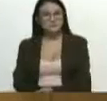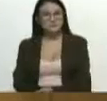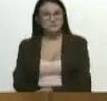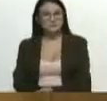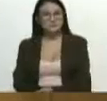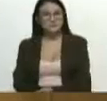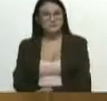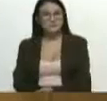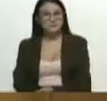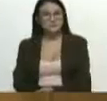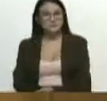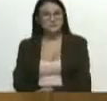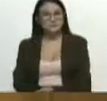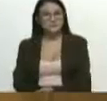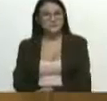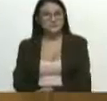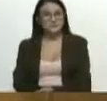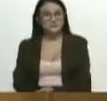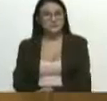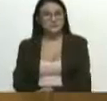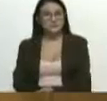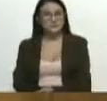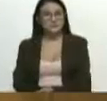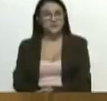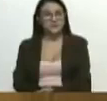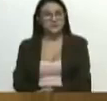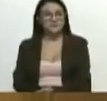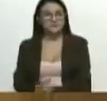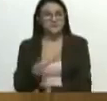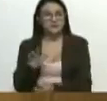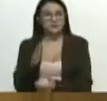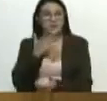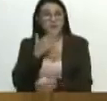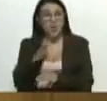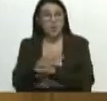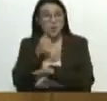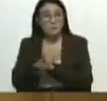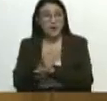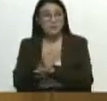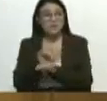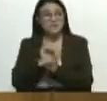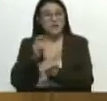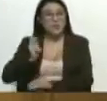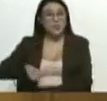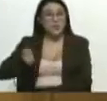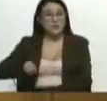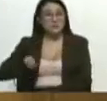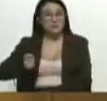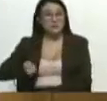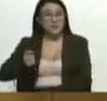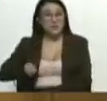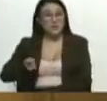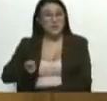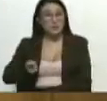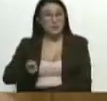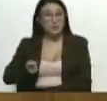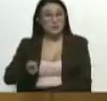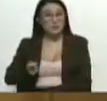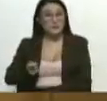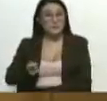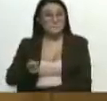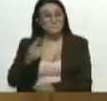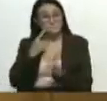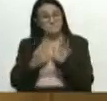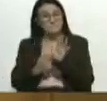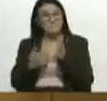eventualmente, si algún día fuera encontrado culpable, después de un juicio, que lo más probable es que sea un juicio espurio,